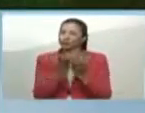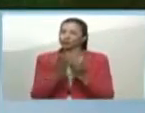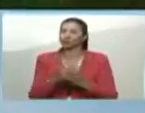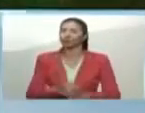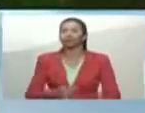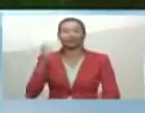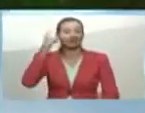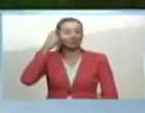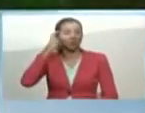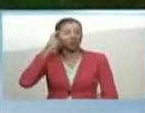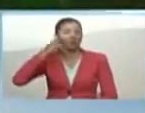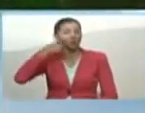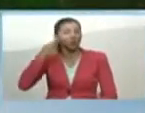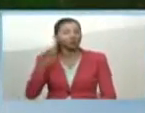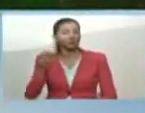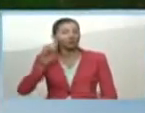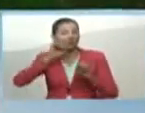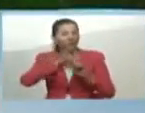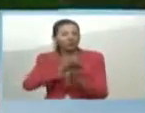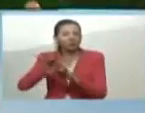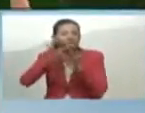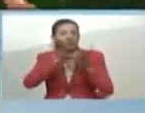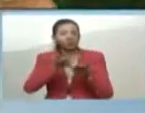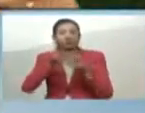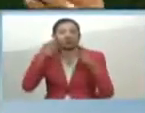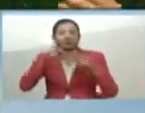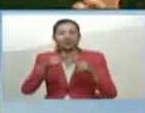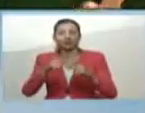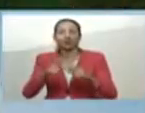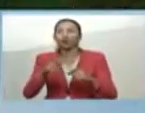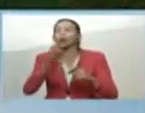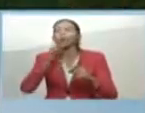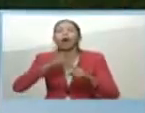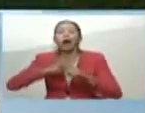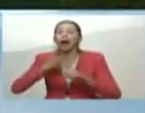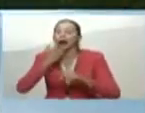psicológicas, políticas, económicas, para que no surja ninguna alternativa.